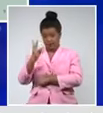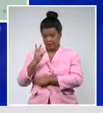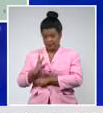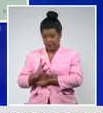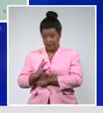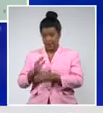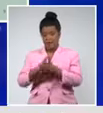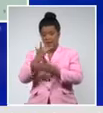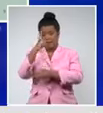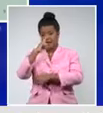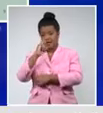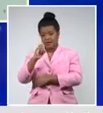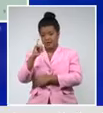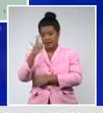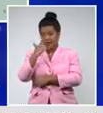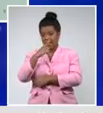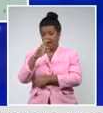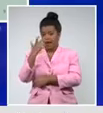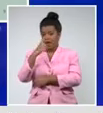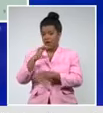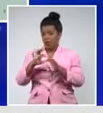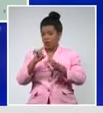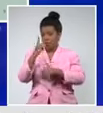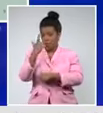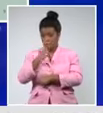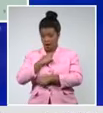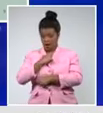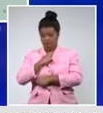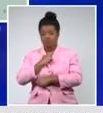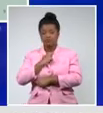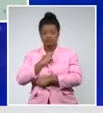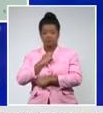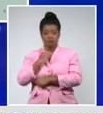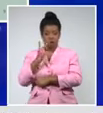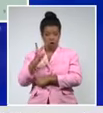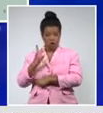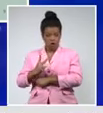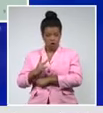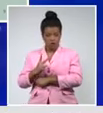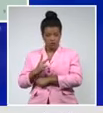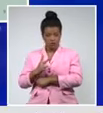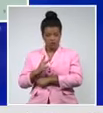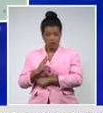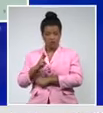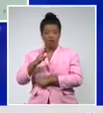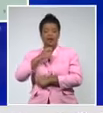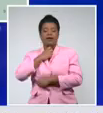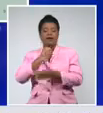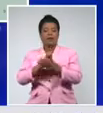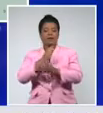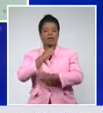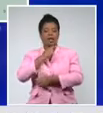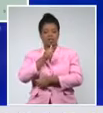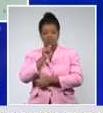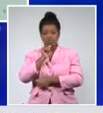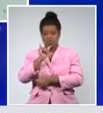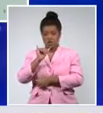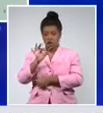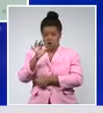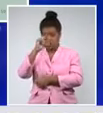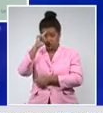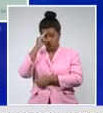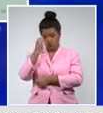Manicaragua y Caibarien con 2 cada uno y Remedios confirma un caso autóctono.